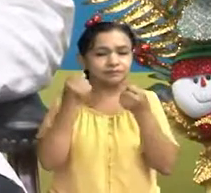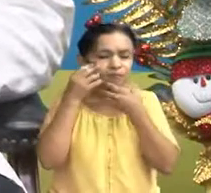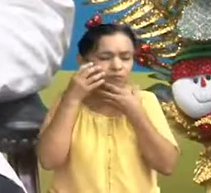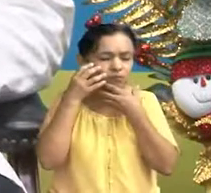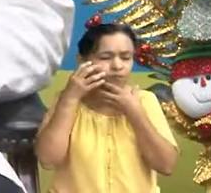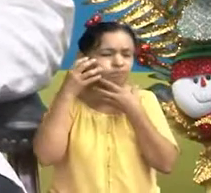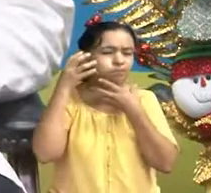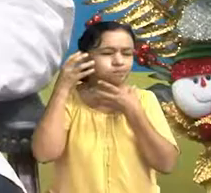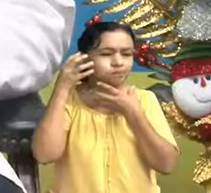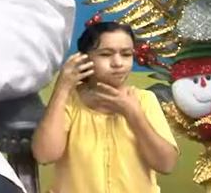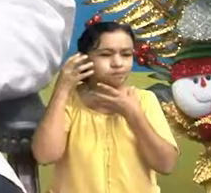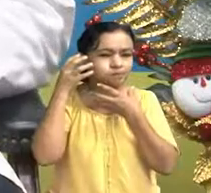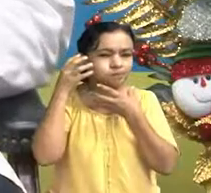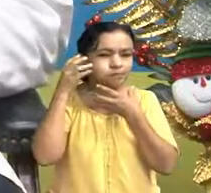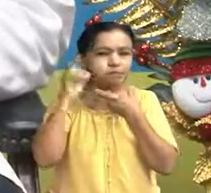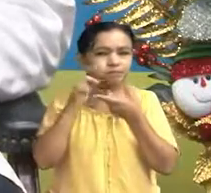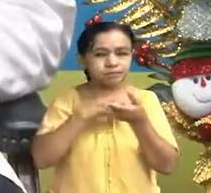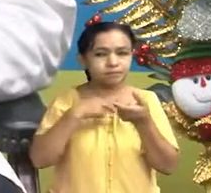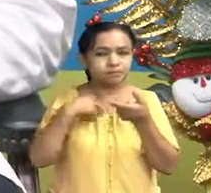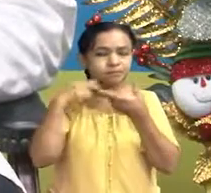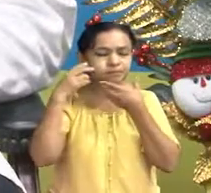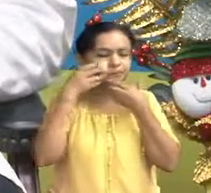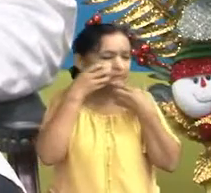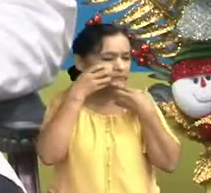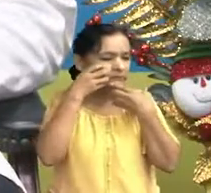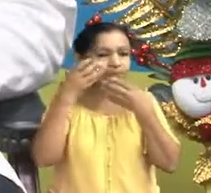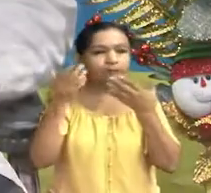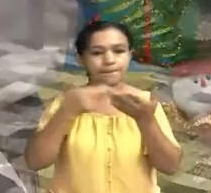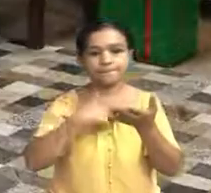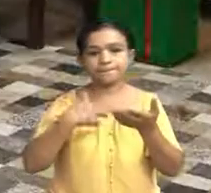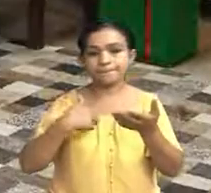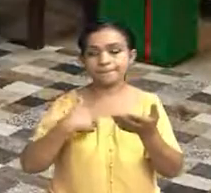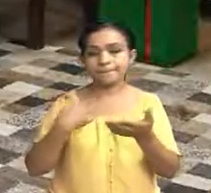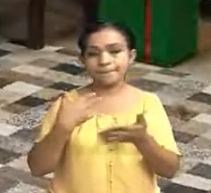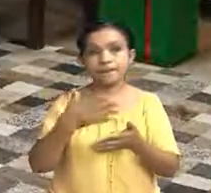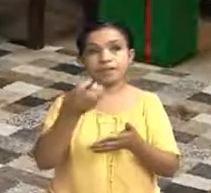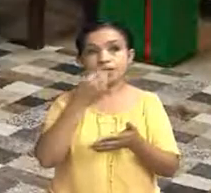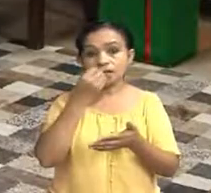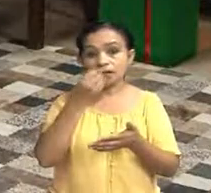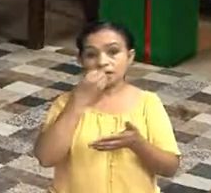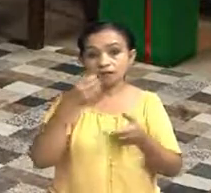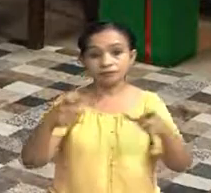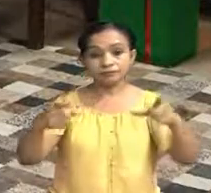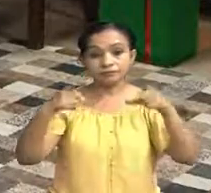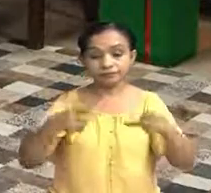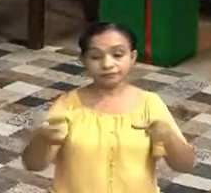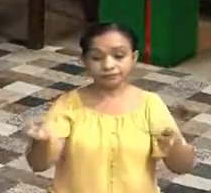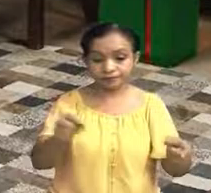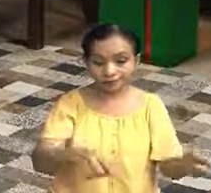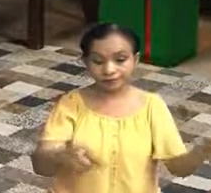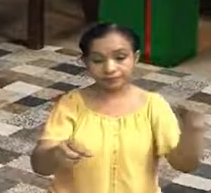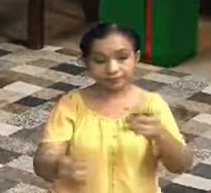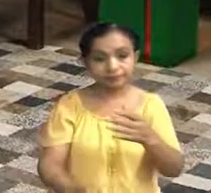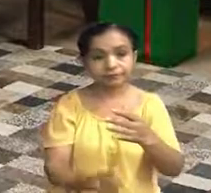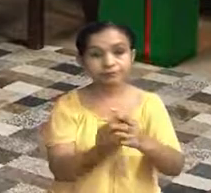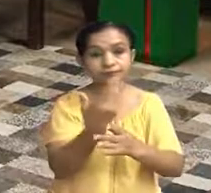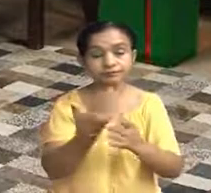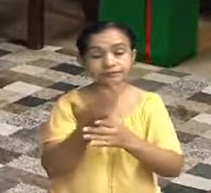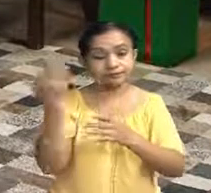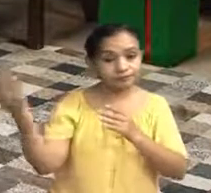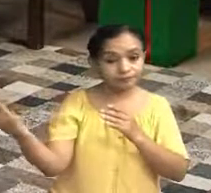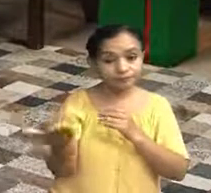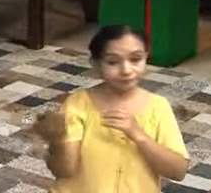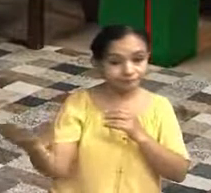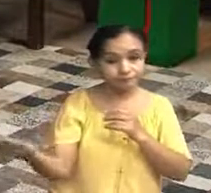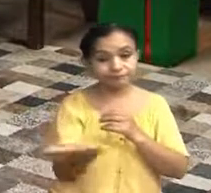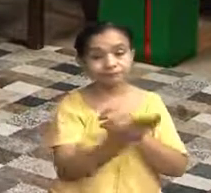el nervio facial y producir la parálisis. O a los que están produciendo nuestros alimentos, a los que están sembrando, Así es. Que están cortando el monte,